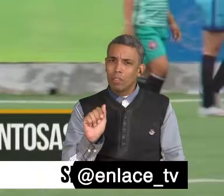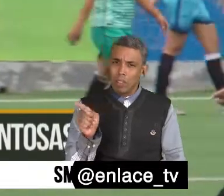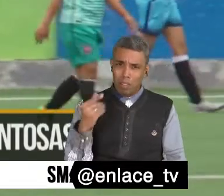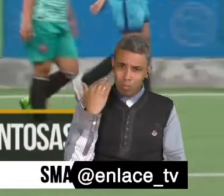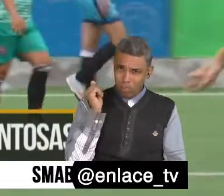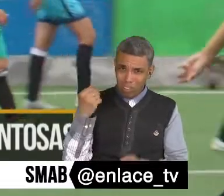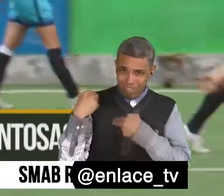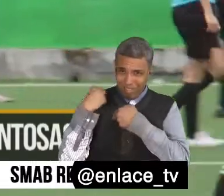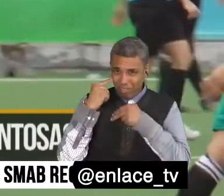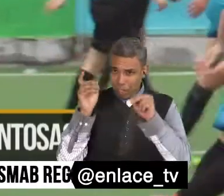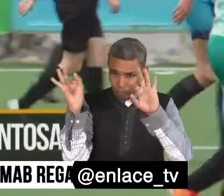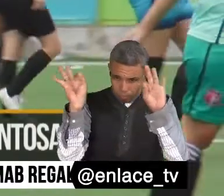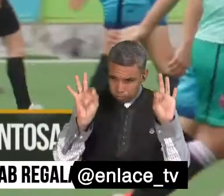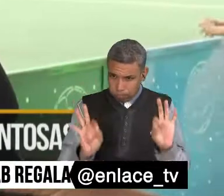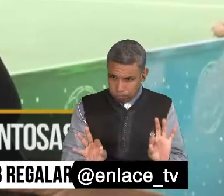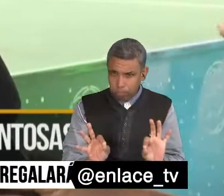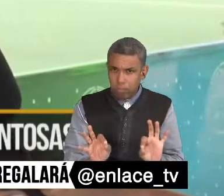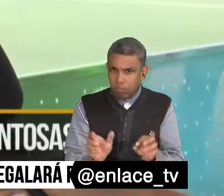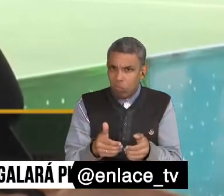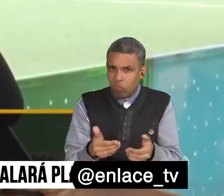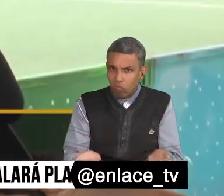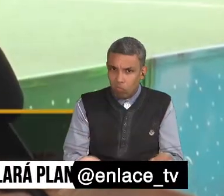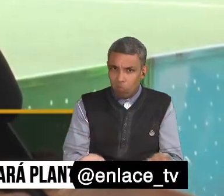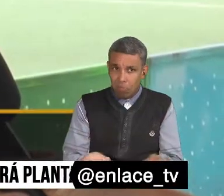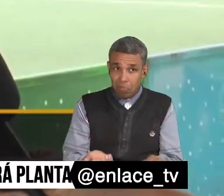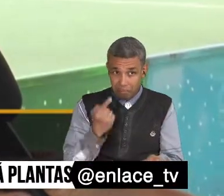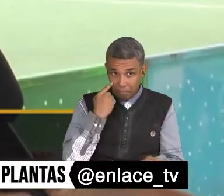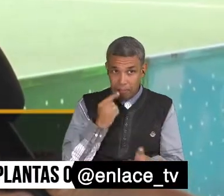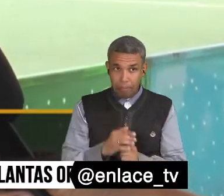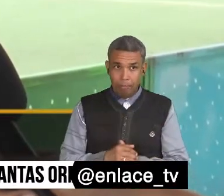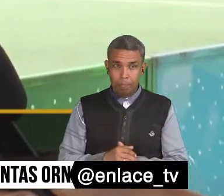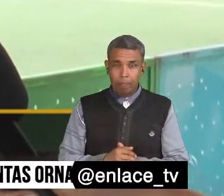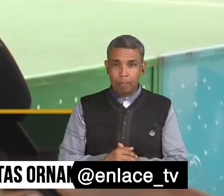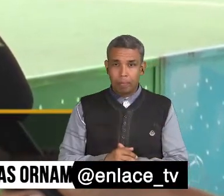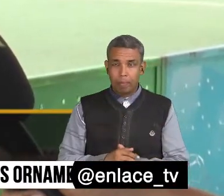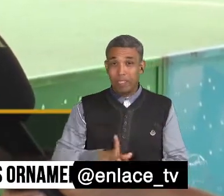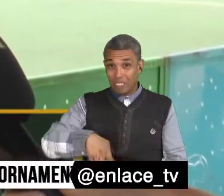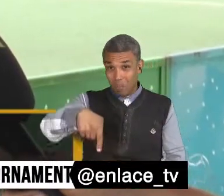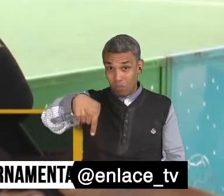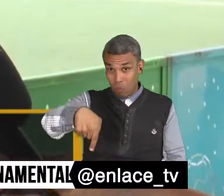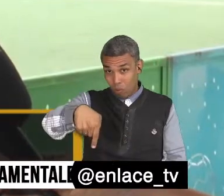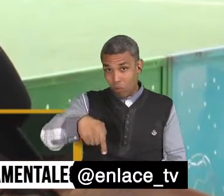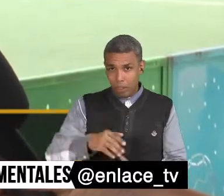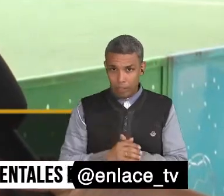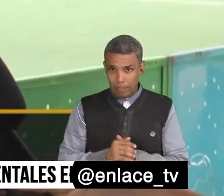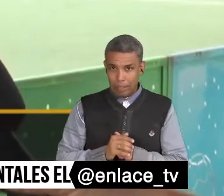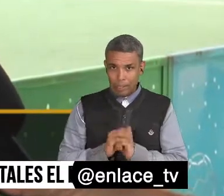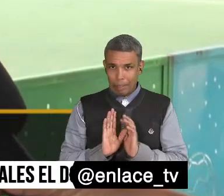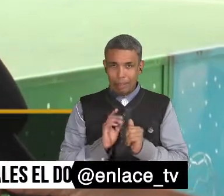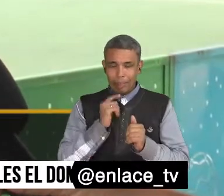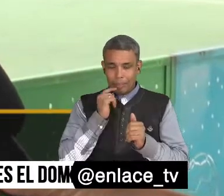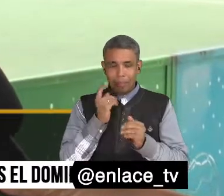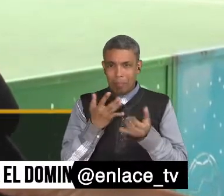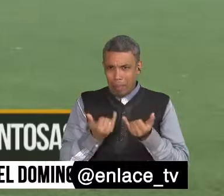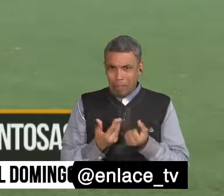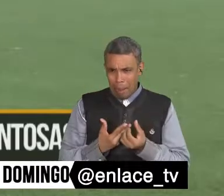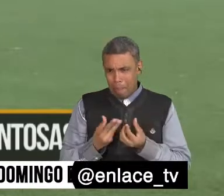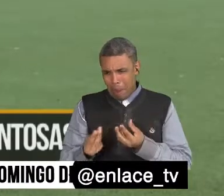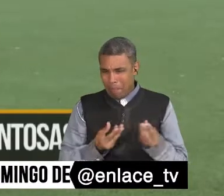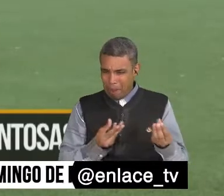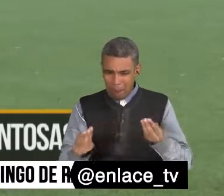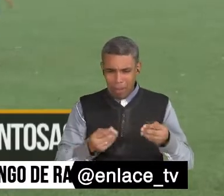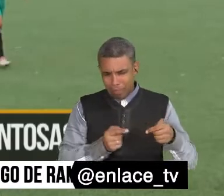como se desarrolla el mismo. Precisamente hoy estamos terminando la fase de todos contra todos. En este momento se está disputando el